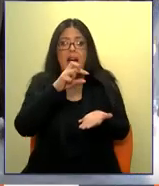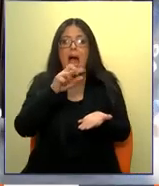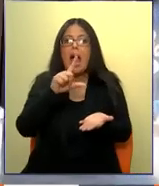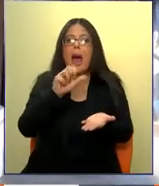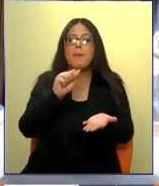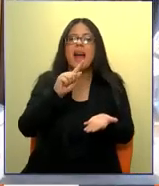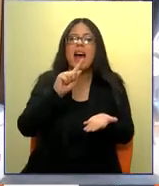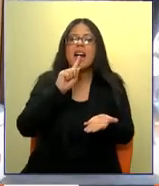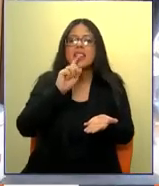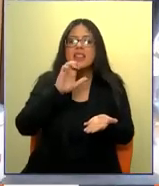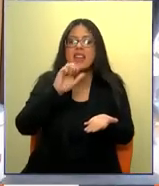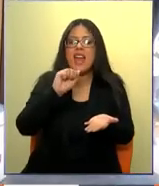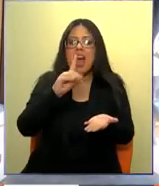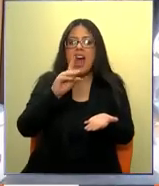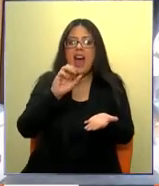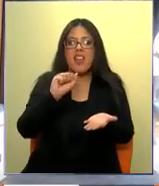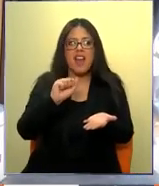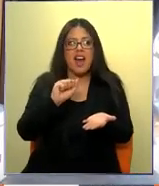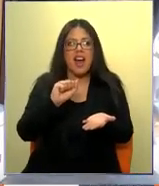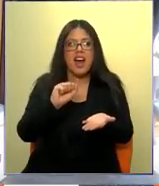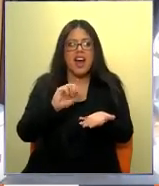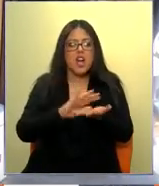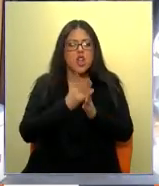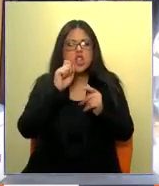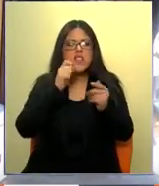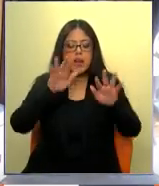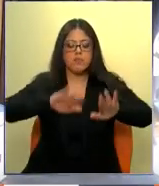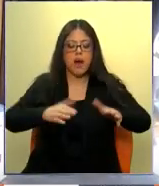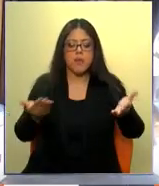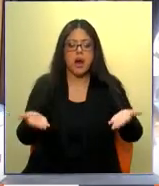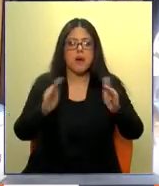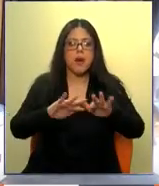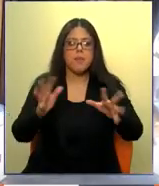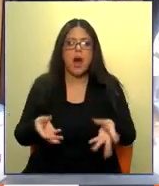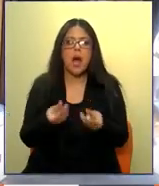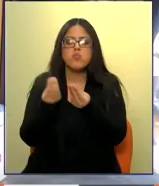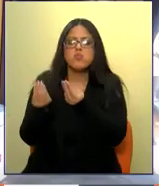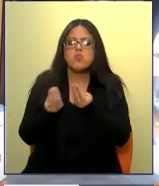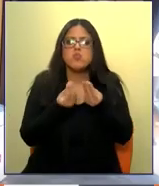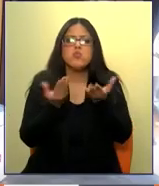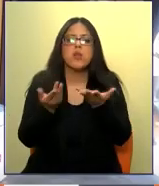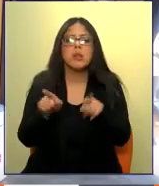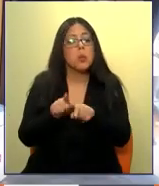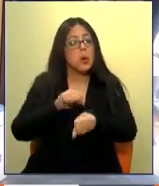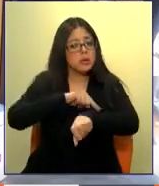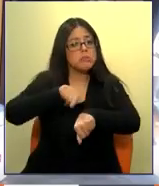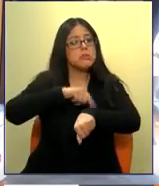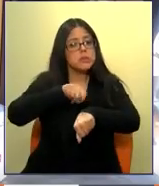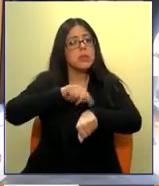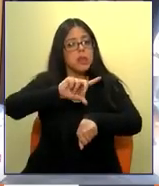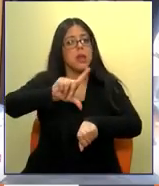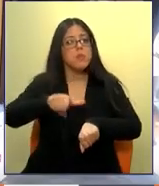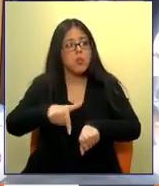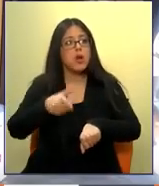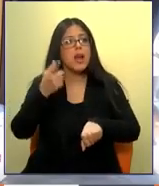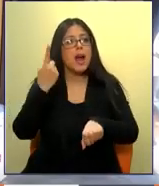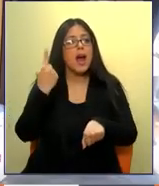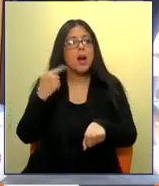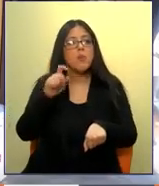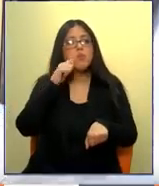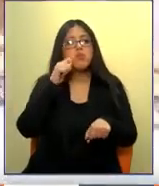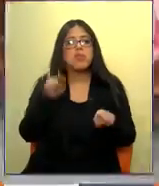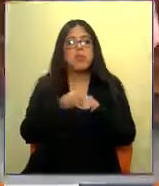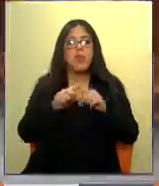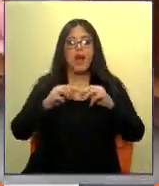la pizza. A la pizza, todo es vuelta y vuelta, bien rico, lo que nos va a tomar mucho más tiempo, un poquito más, quizás va a ser el asado de tira que está más